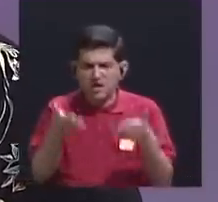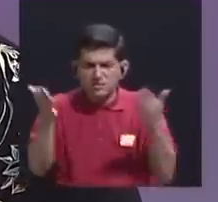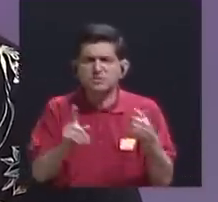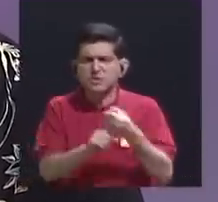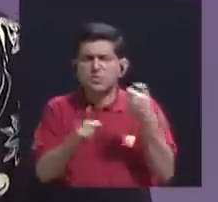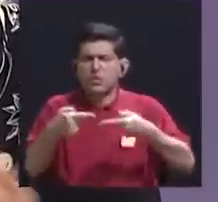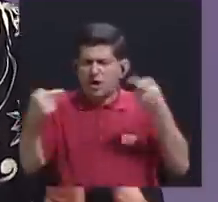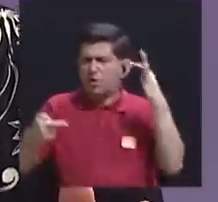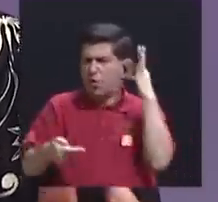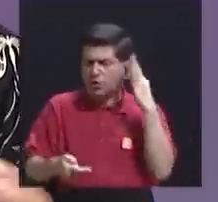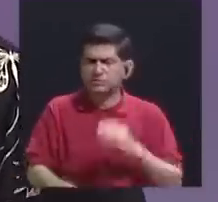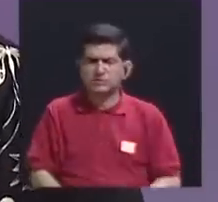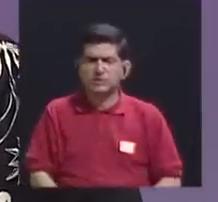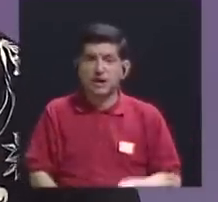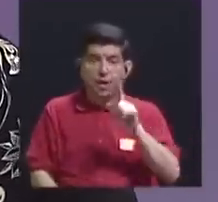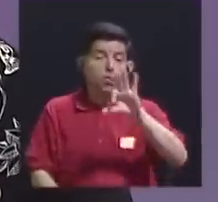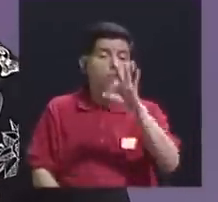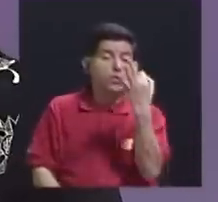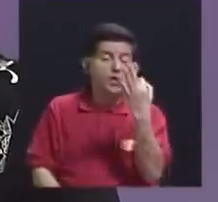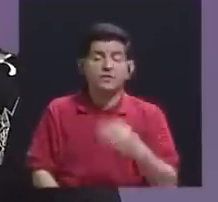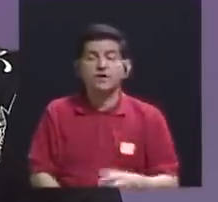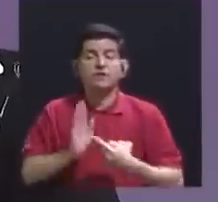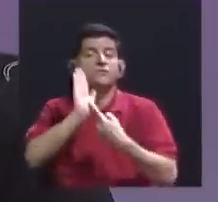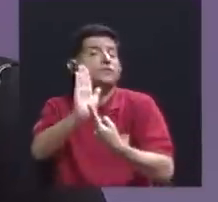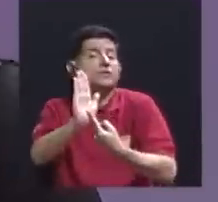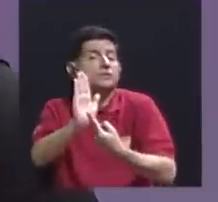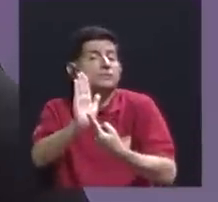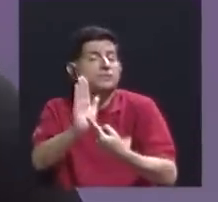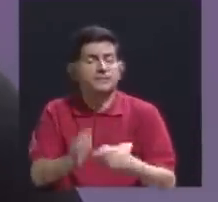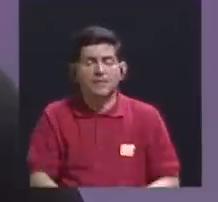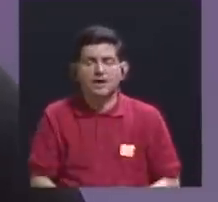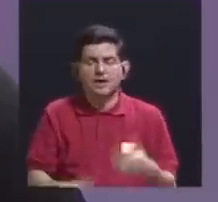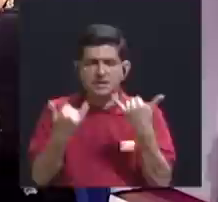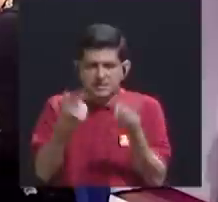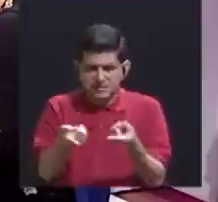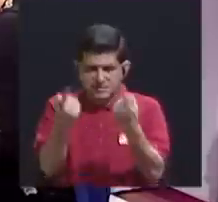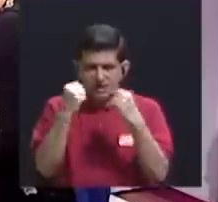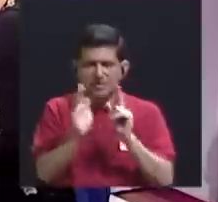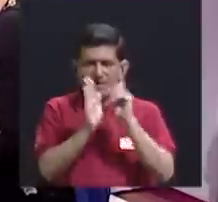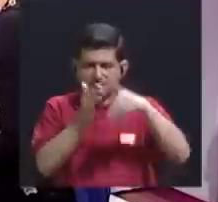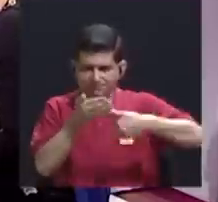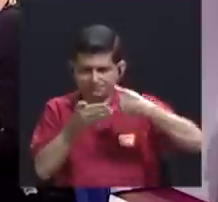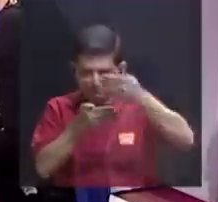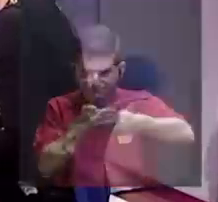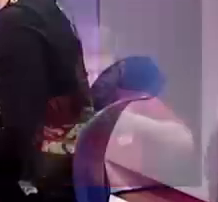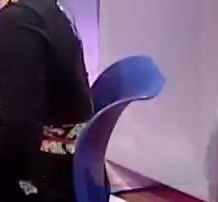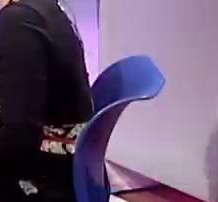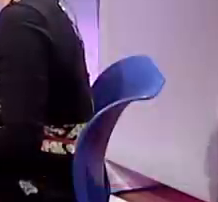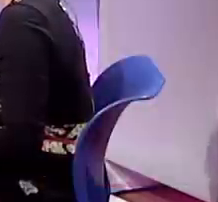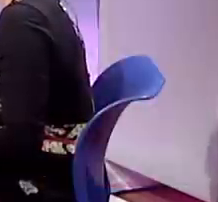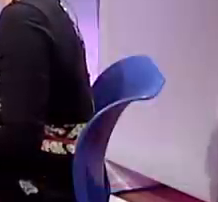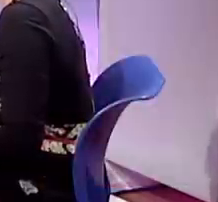violencia contra las mujeres una de sus manifestaciones estamos de regreso en unos segundos